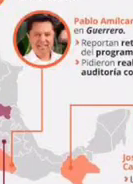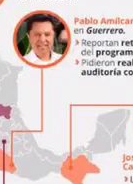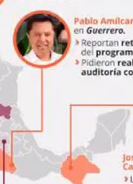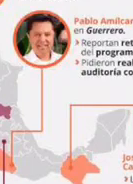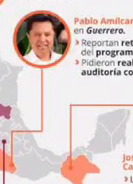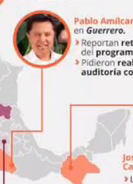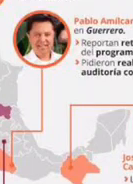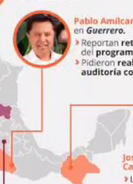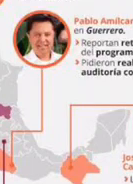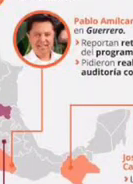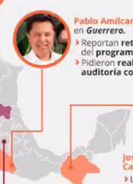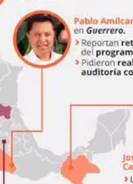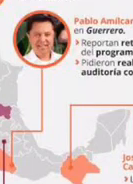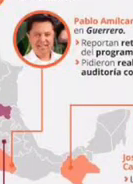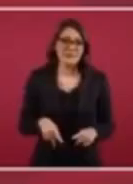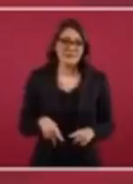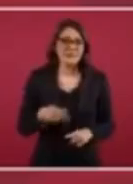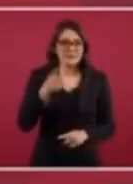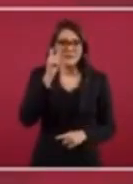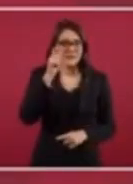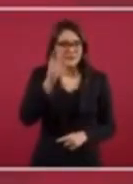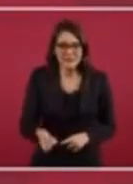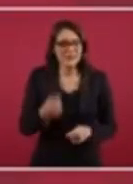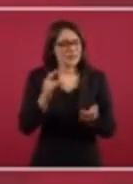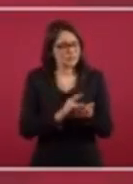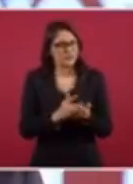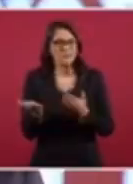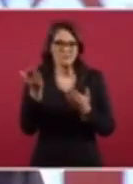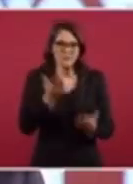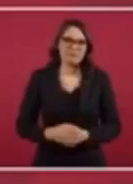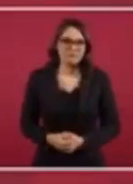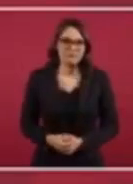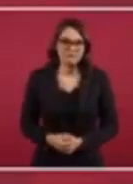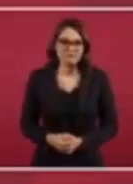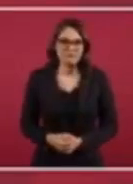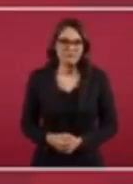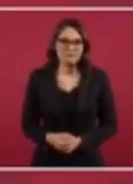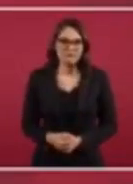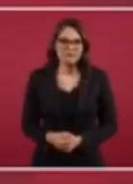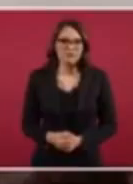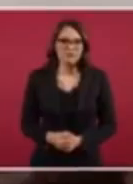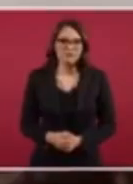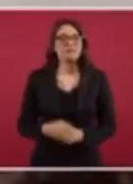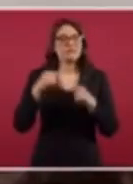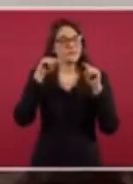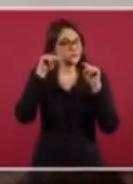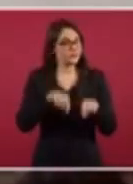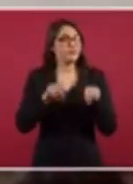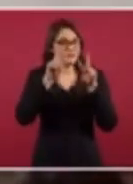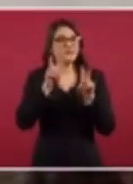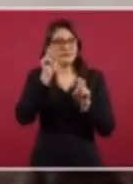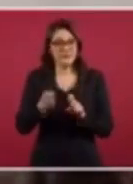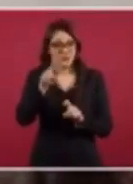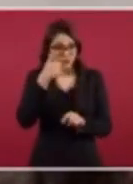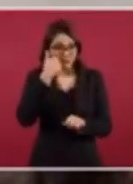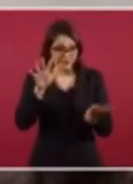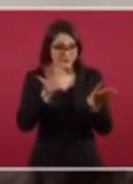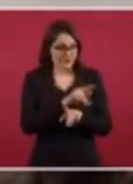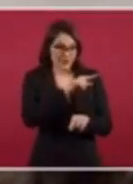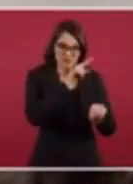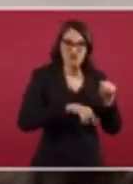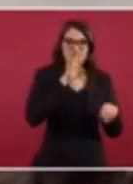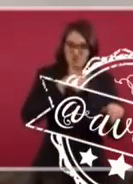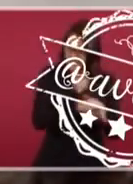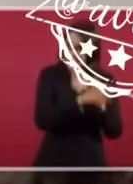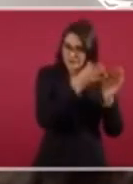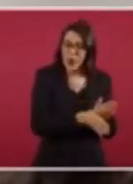porque eso es, no hay medias tintas. Aquí el asunto es, ¿quieres un cambio para acabar con la corrupción